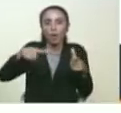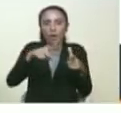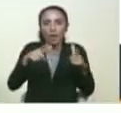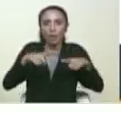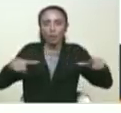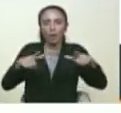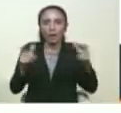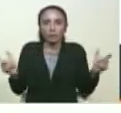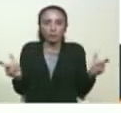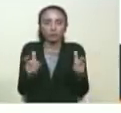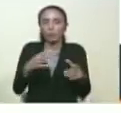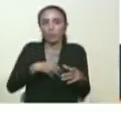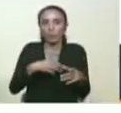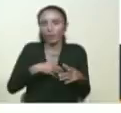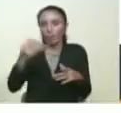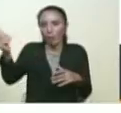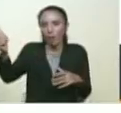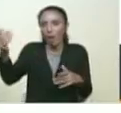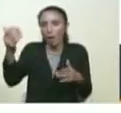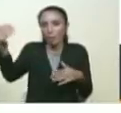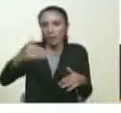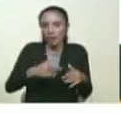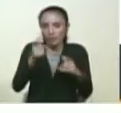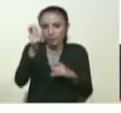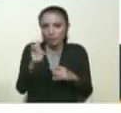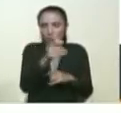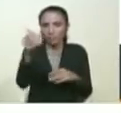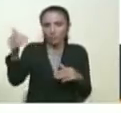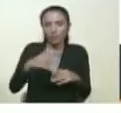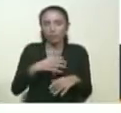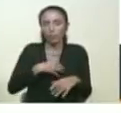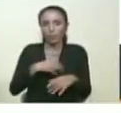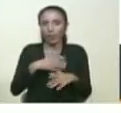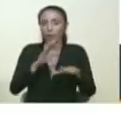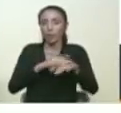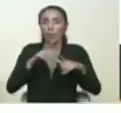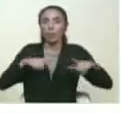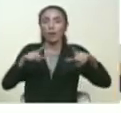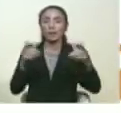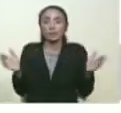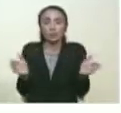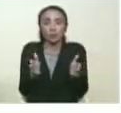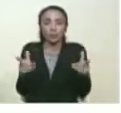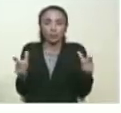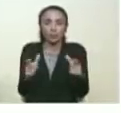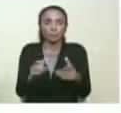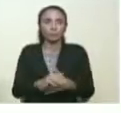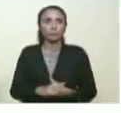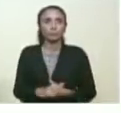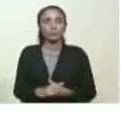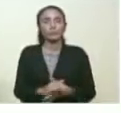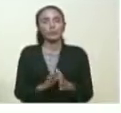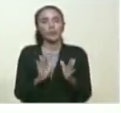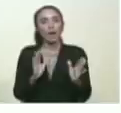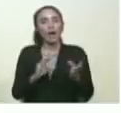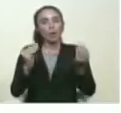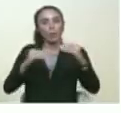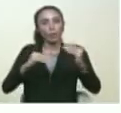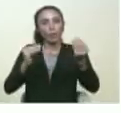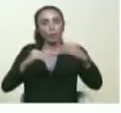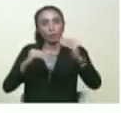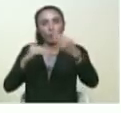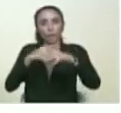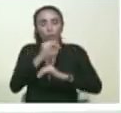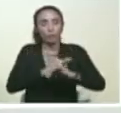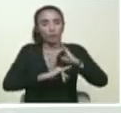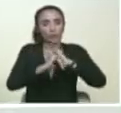acá. Pero primero quería señalarle que en materia de acuerdos internacionales ya tenemos lista